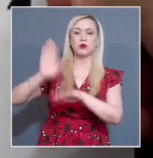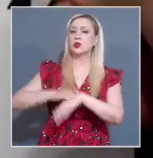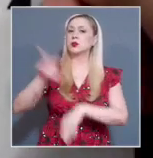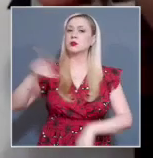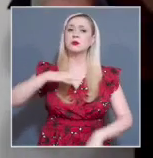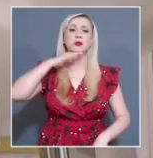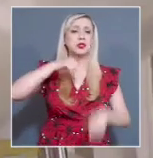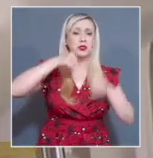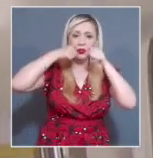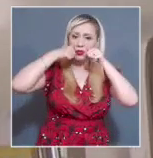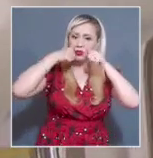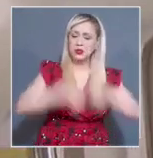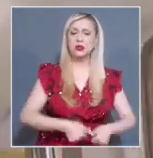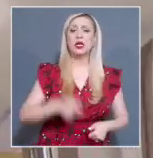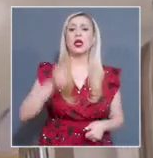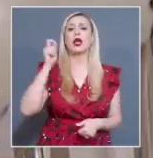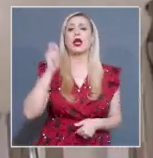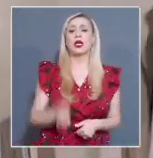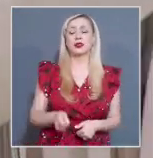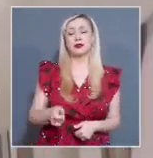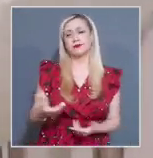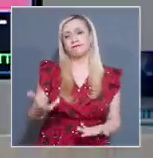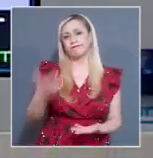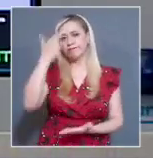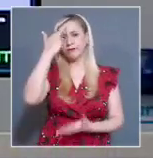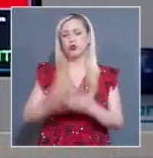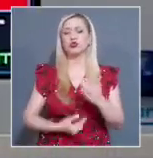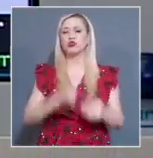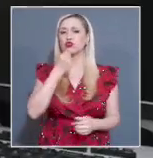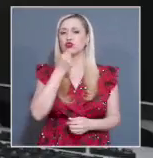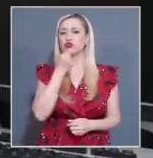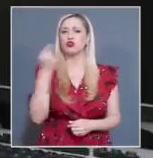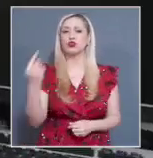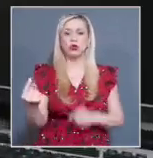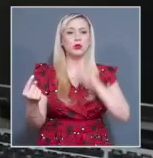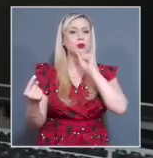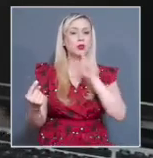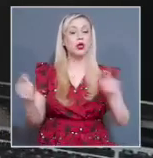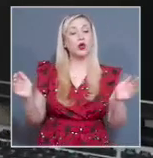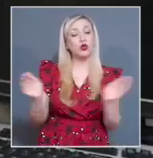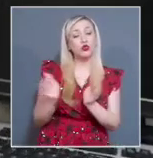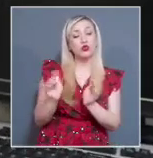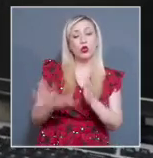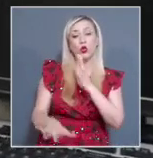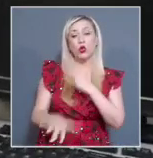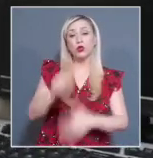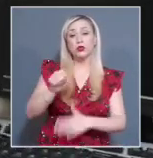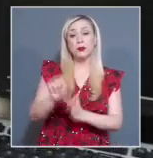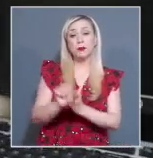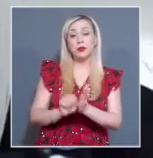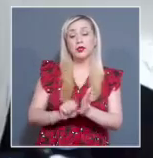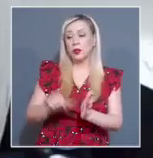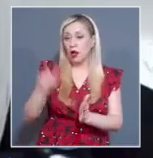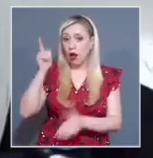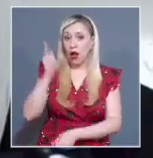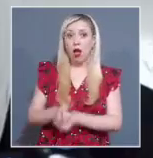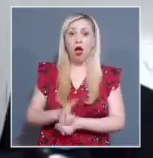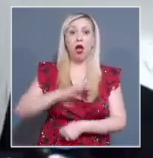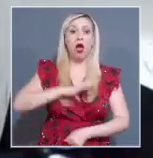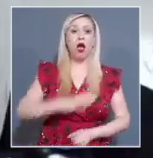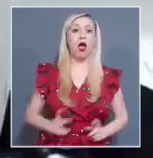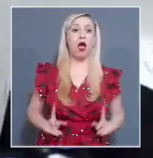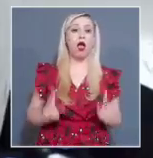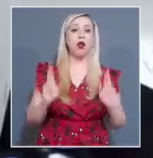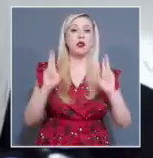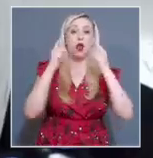presuntamente cometida en perjuicio de un niño que a los 11 meses de nacido fue diagnosticado con cáncer avanzado en los ojos y que, luego